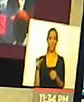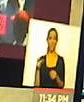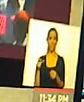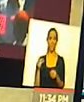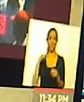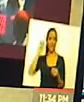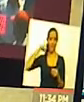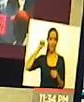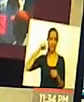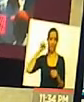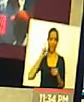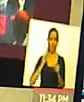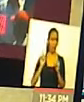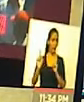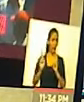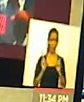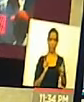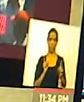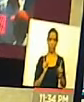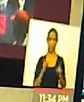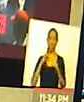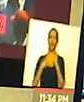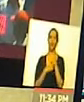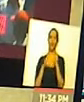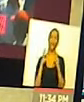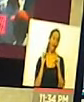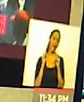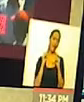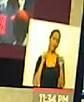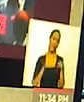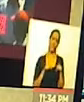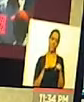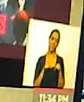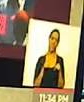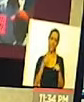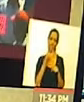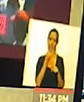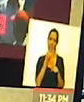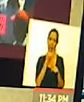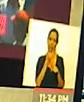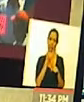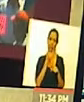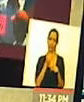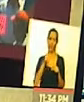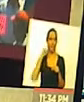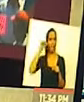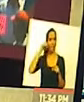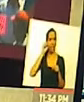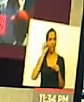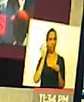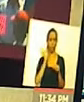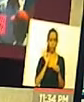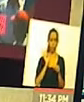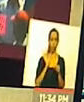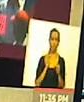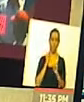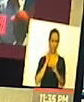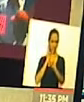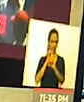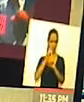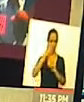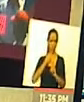grabando allá, ¿no? Guaidó está hablando aquí y este de verde está grabando precisamente a la dirección del hombre. ¿Están de